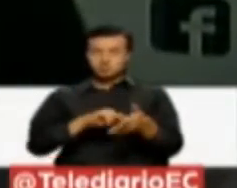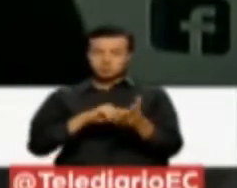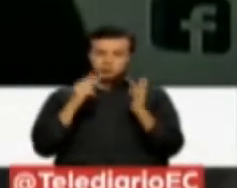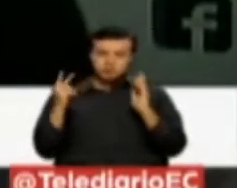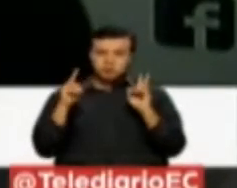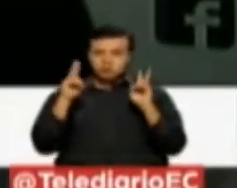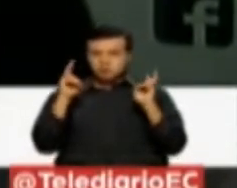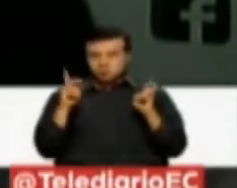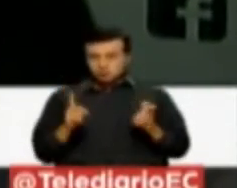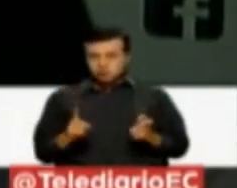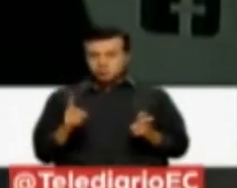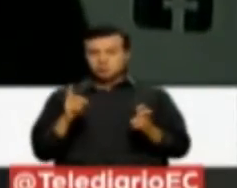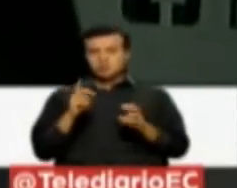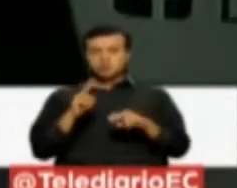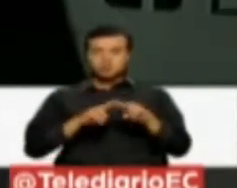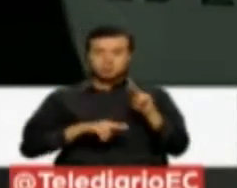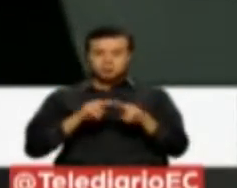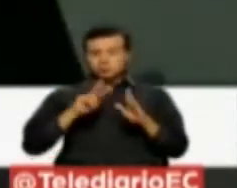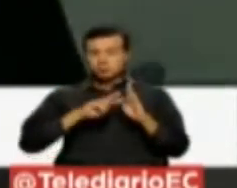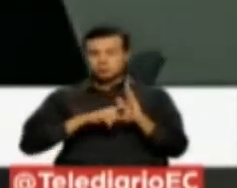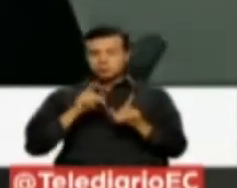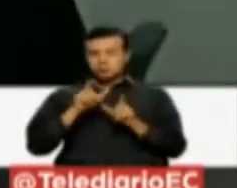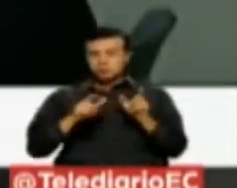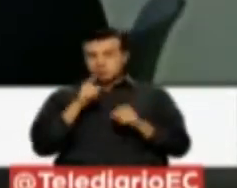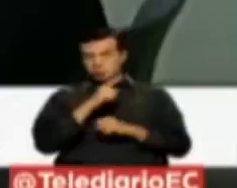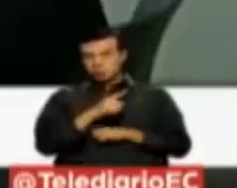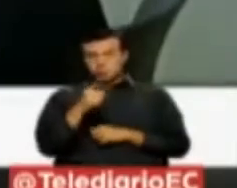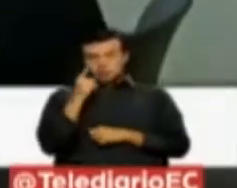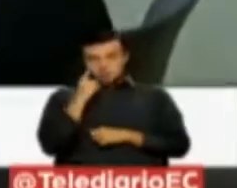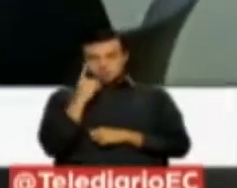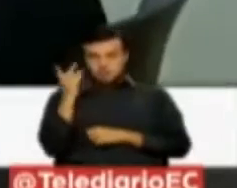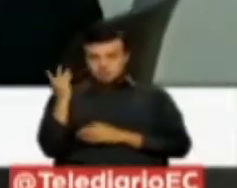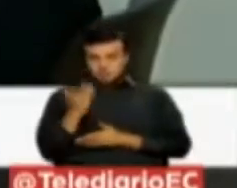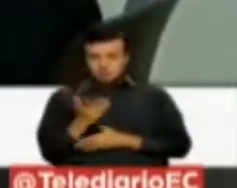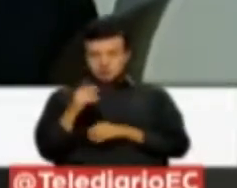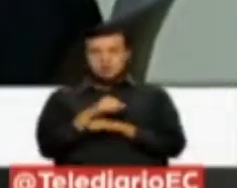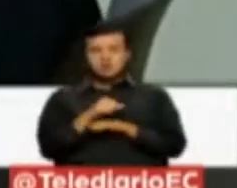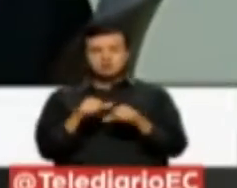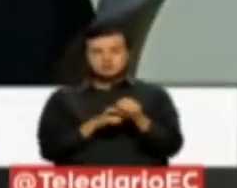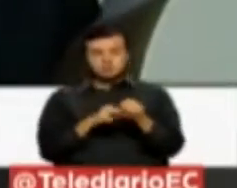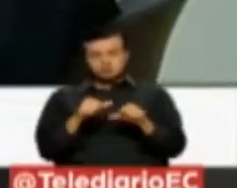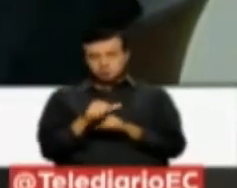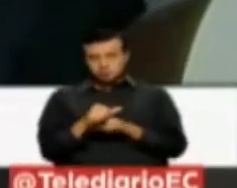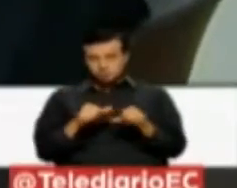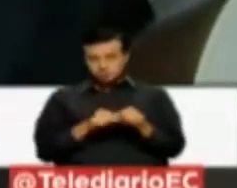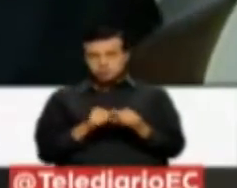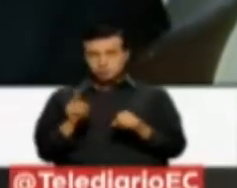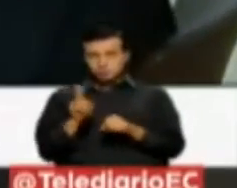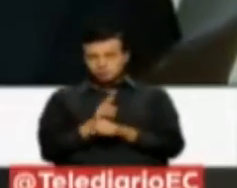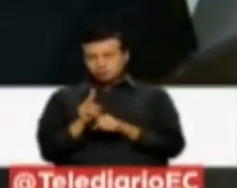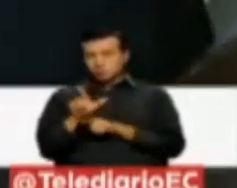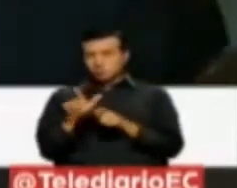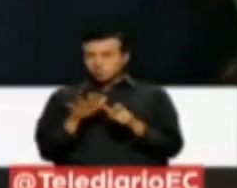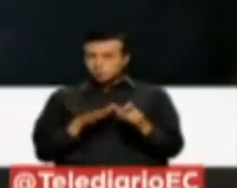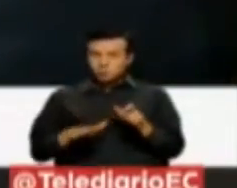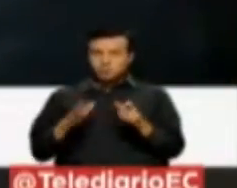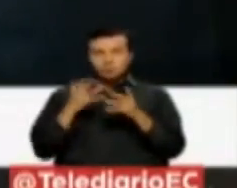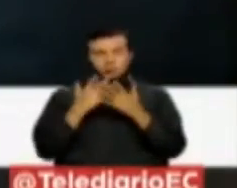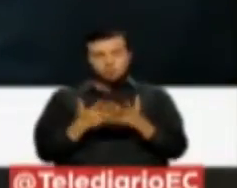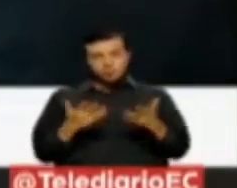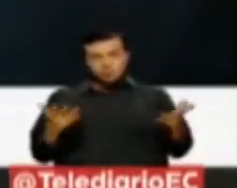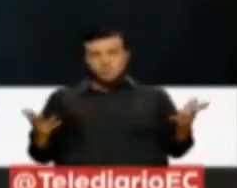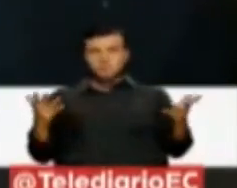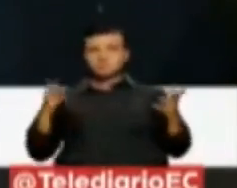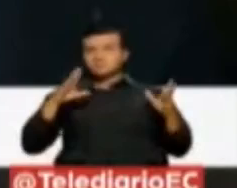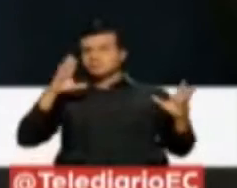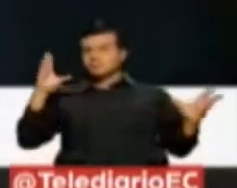temas urbanísticos, en temas arquitectónicos, para que puedan venir, les podamos asesorar, puedan hacer uso de los espacios, de la maquinaria, de